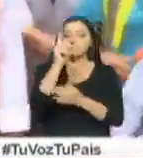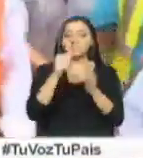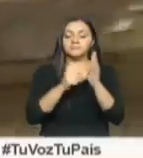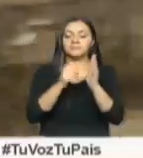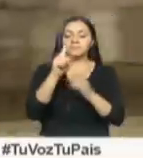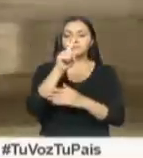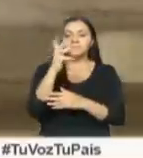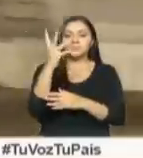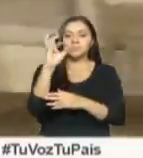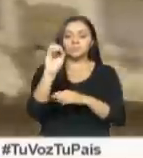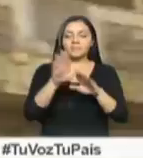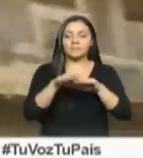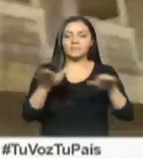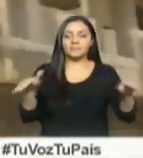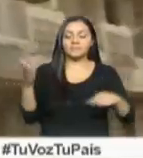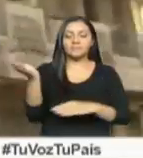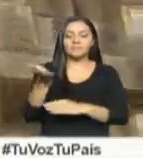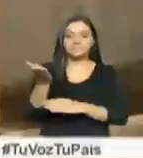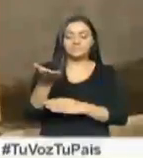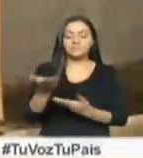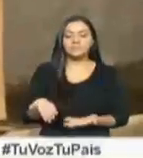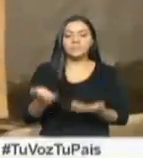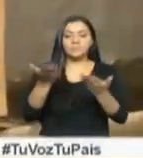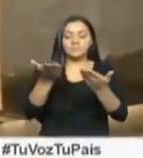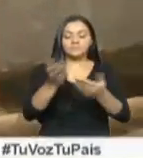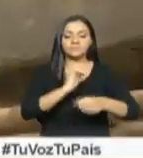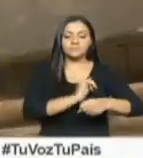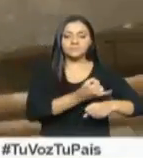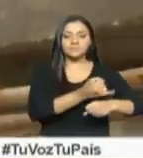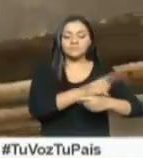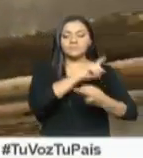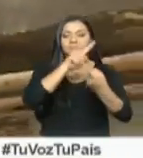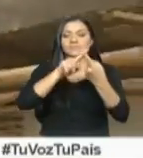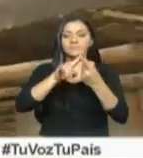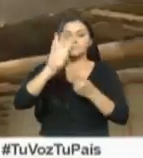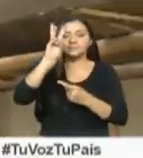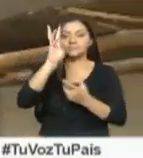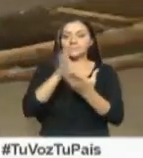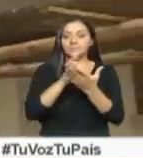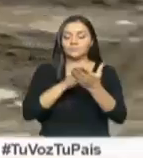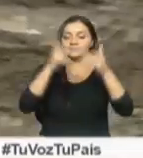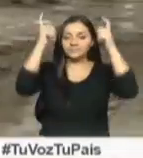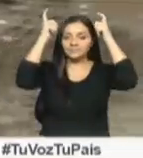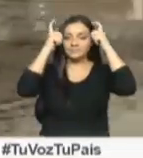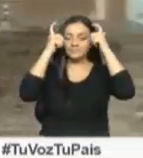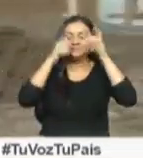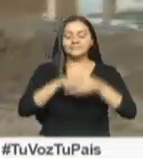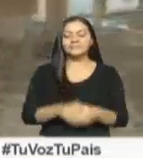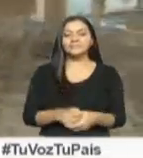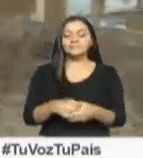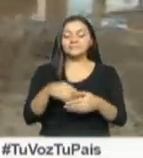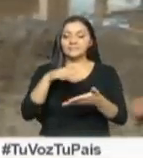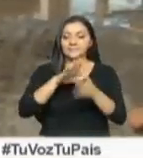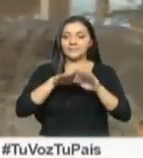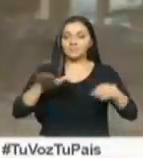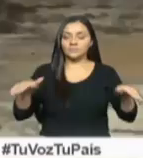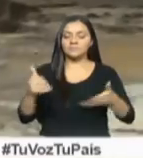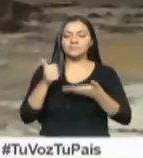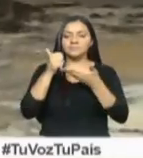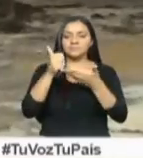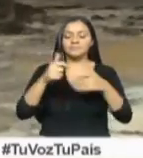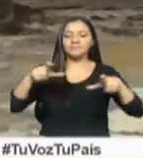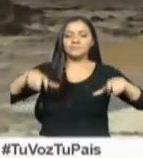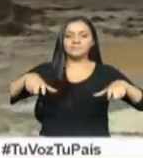estudiantes por jornada, con una oferta completa desde inicial a tercero de bachillerato. Los estudiantes se beneficiarán de canchas de